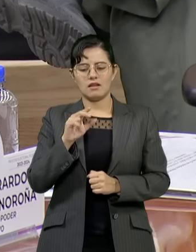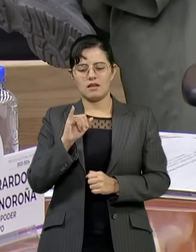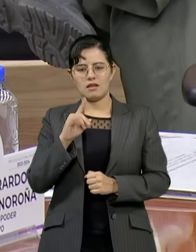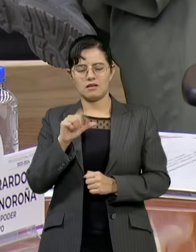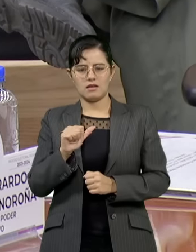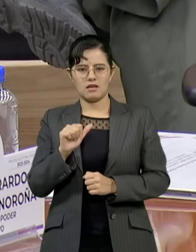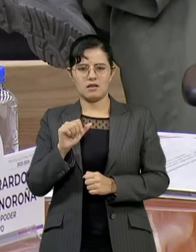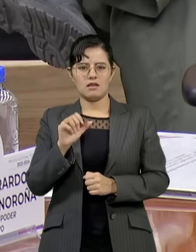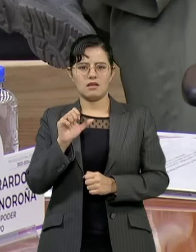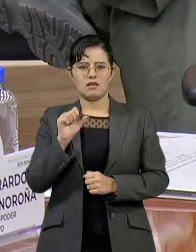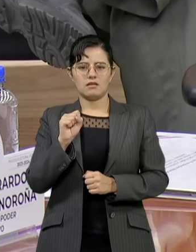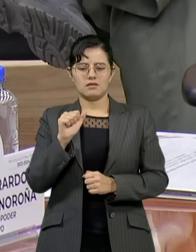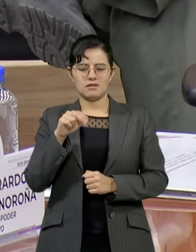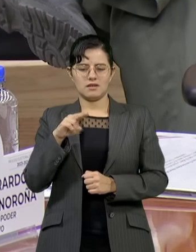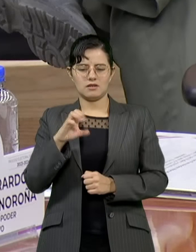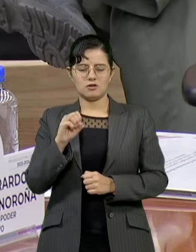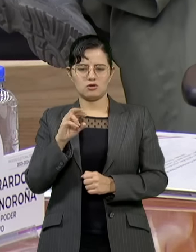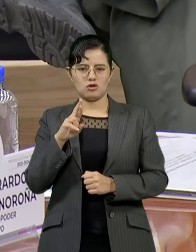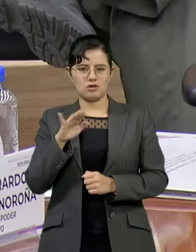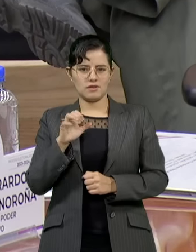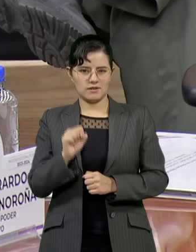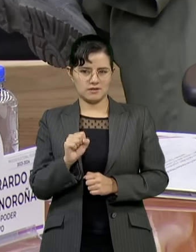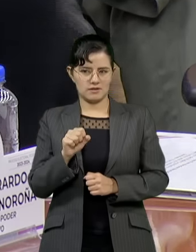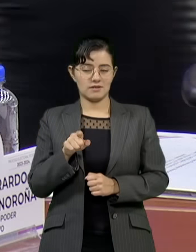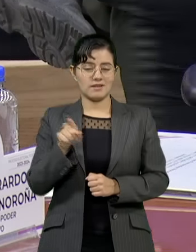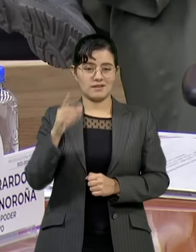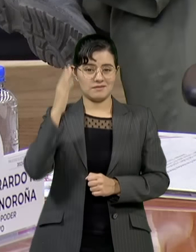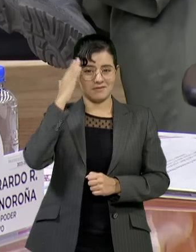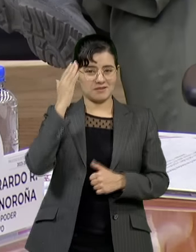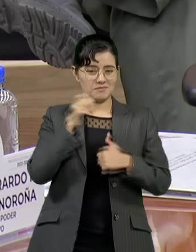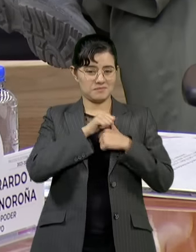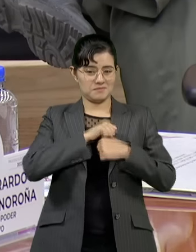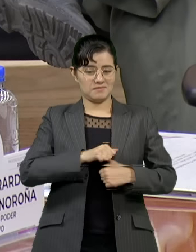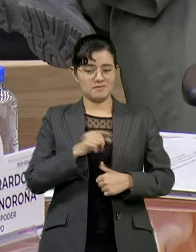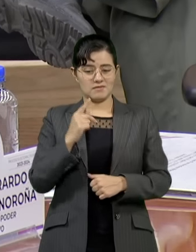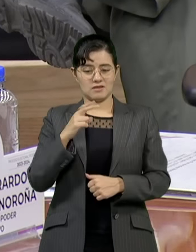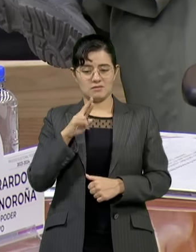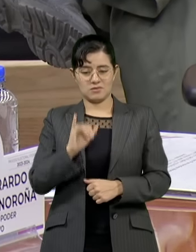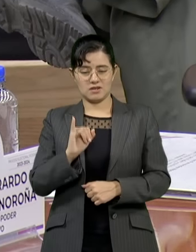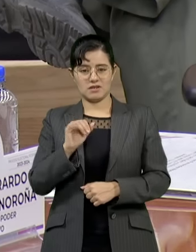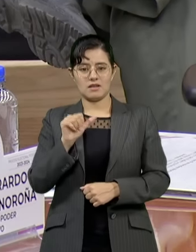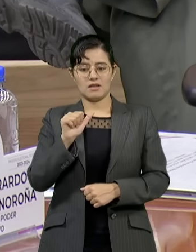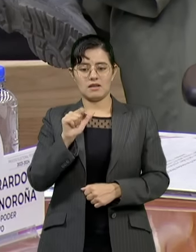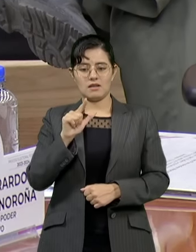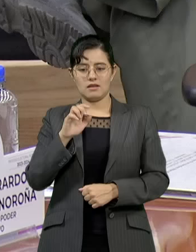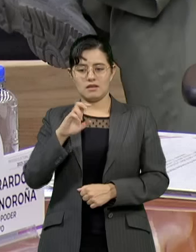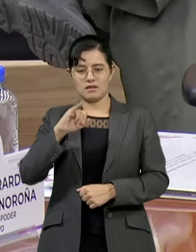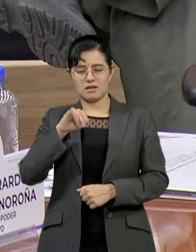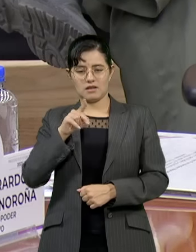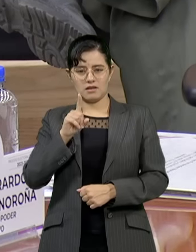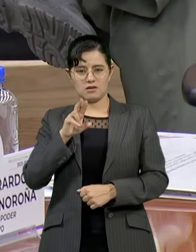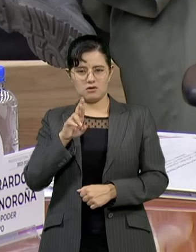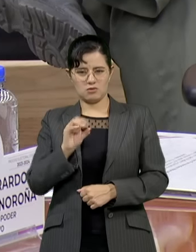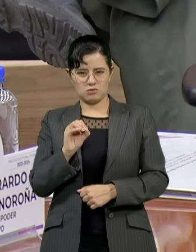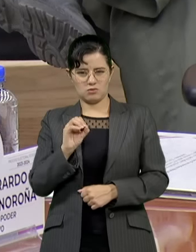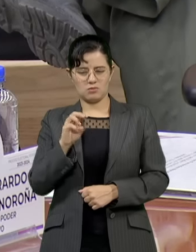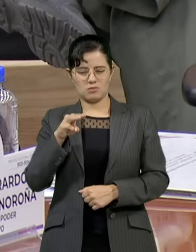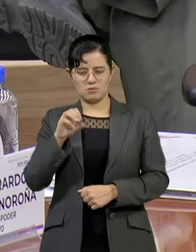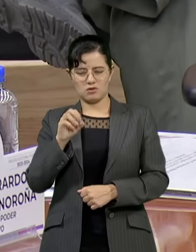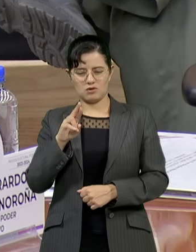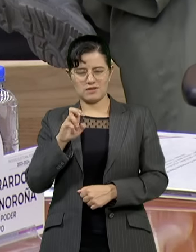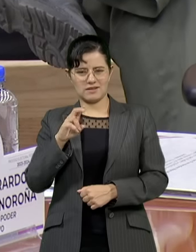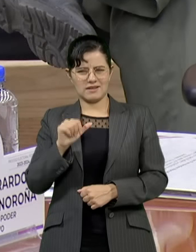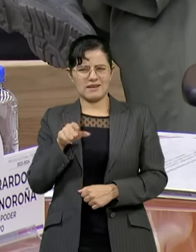luz al agresor al dirigente del Pri Alejandro Moreno le pone luz a un violentador